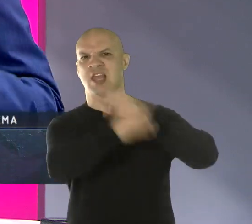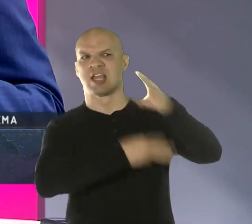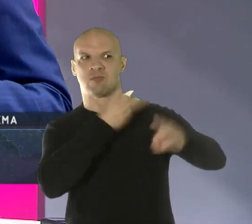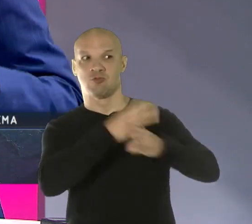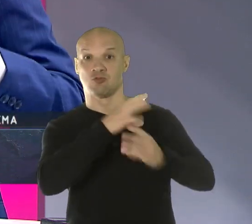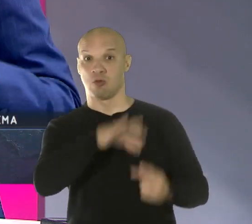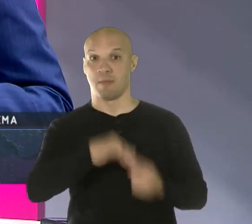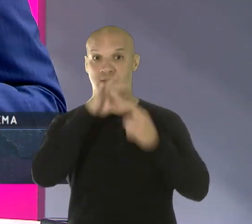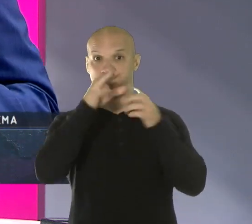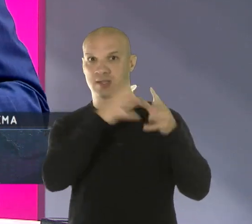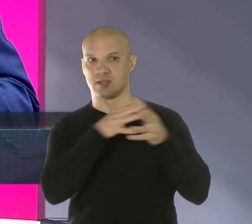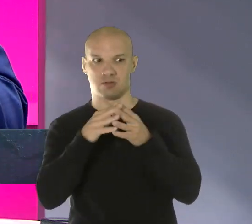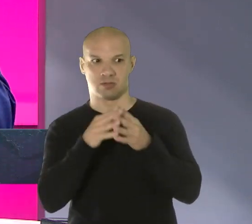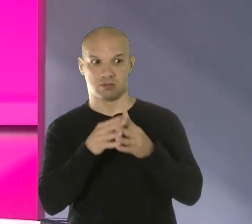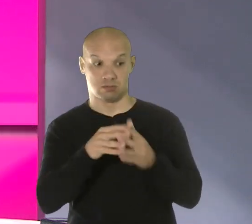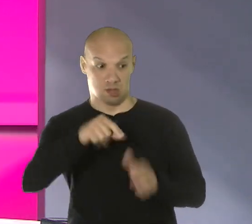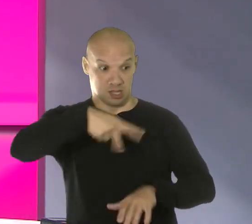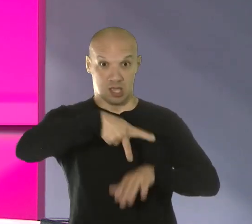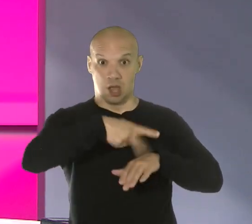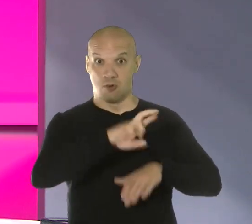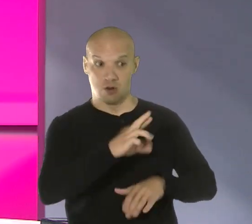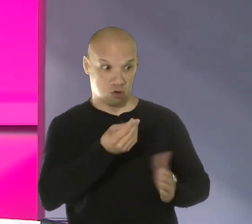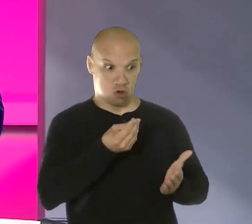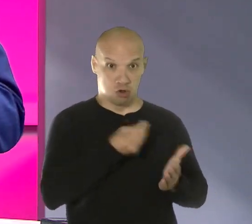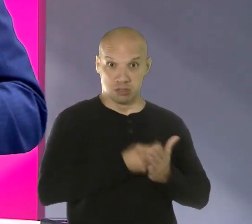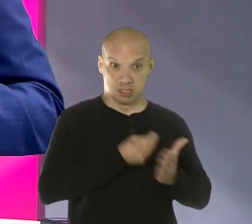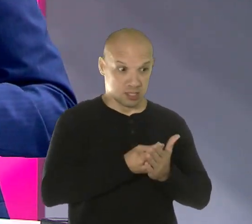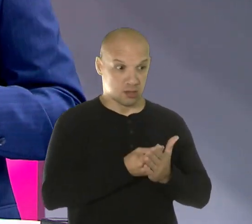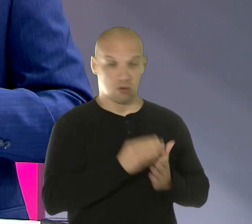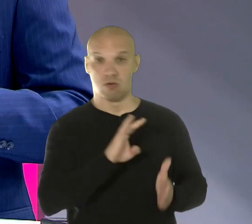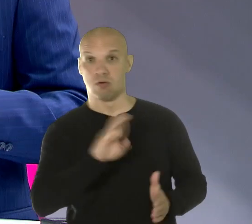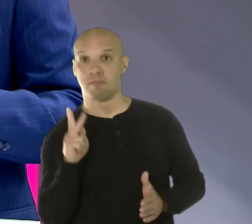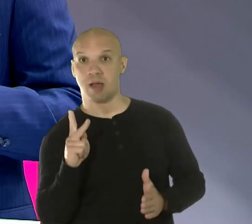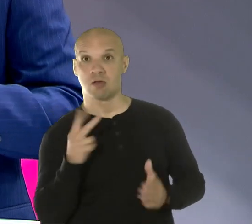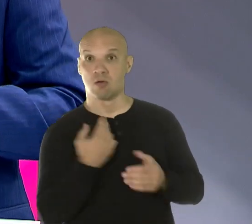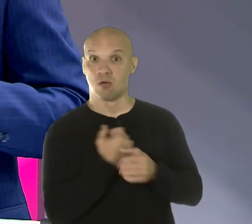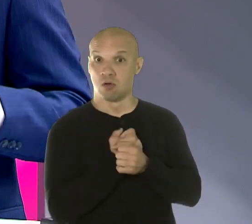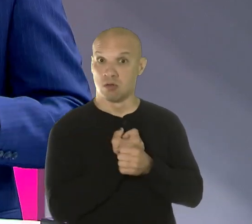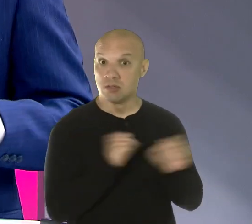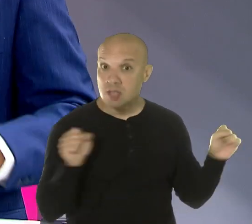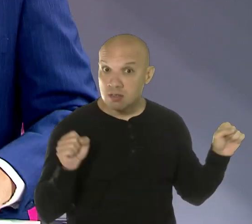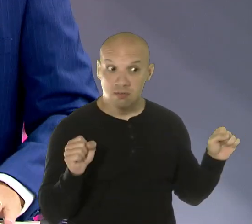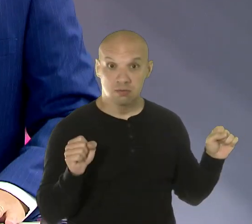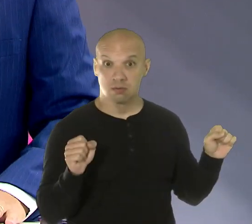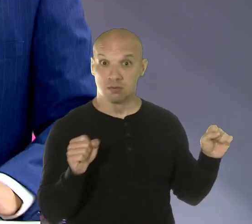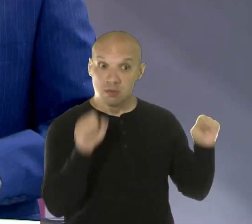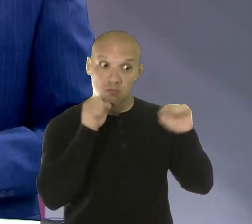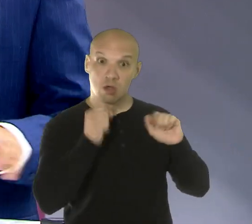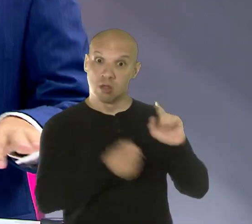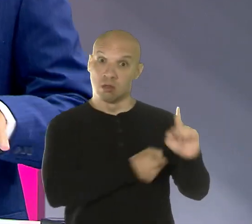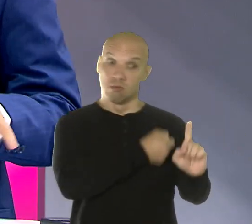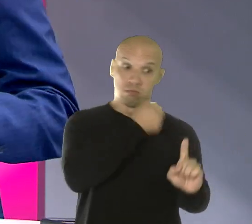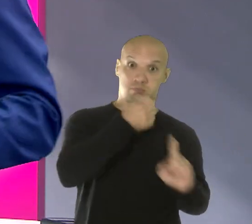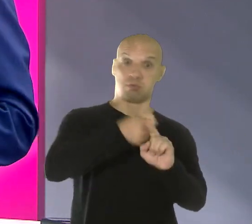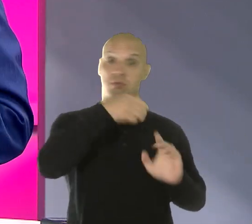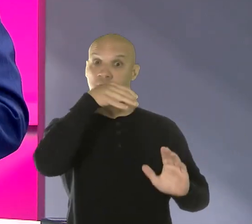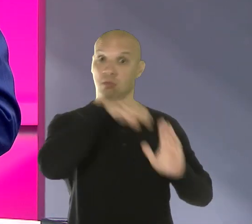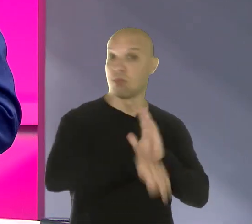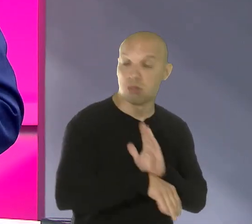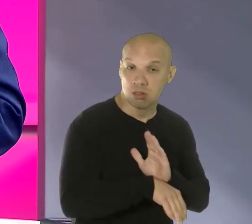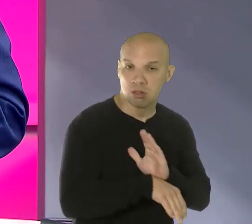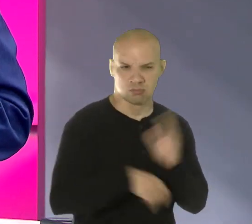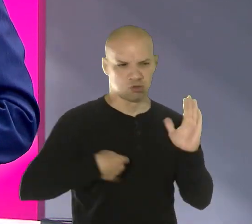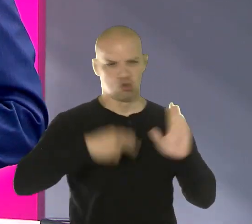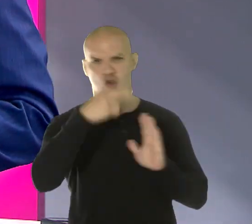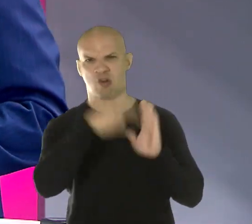el dinero en Puerto Rico en la banca está segura y si hay posibilidad de que ocurra o no algo similar. Leí un